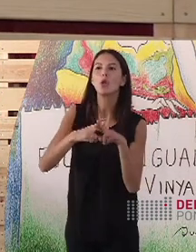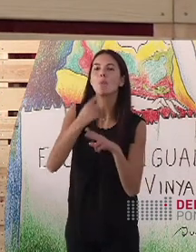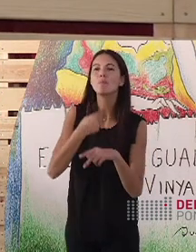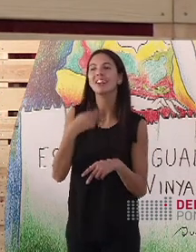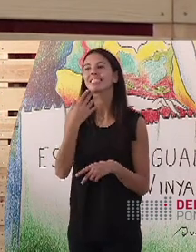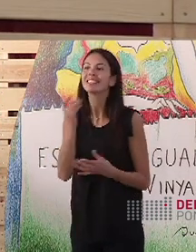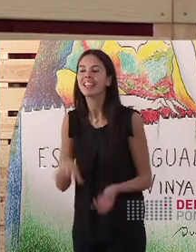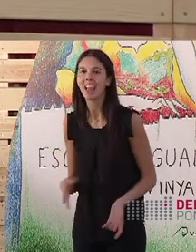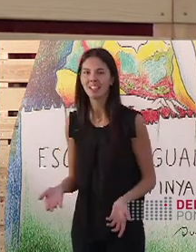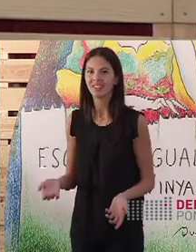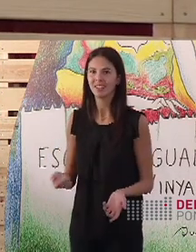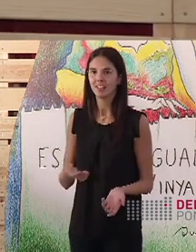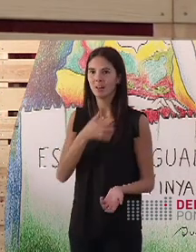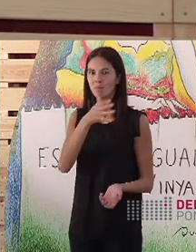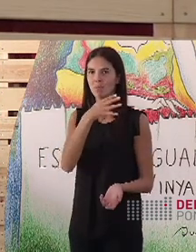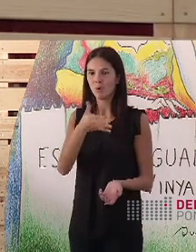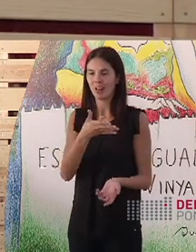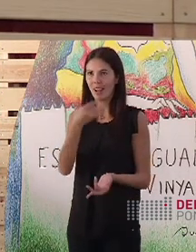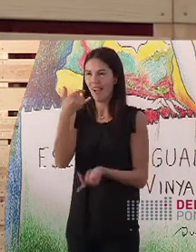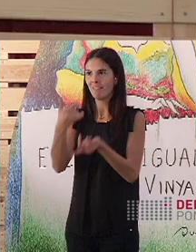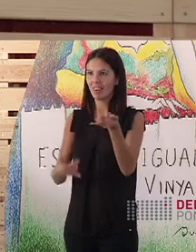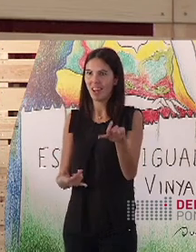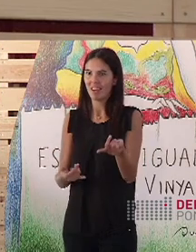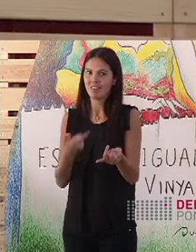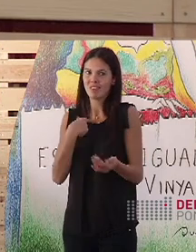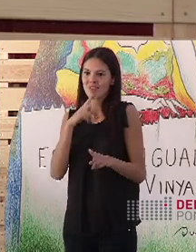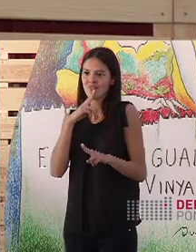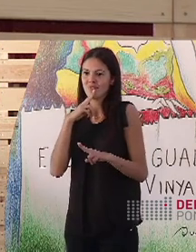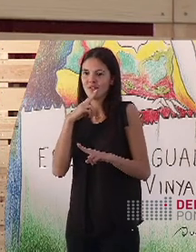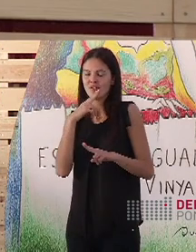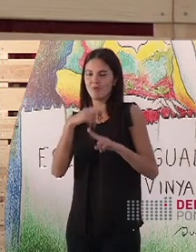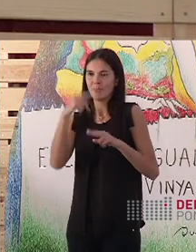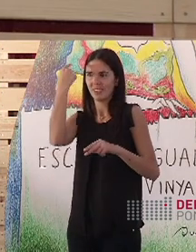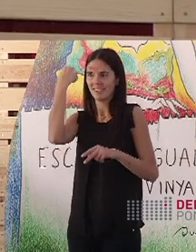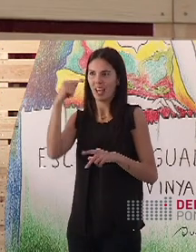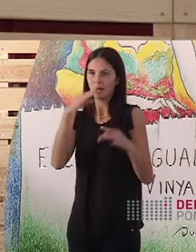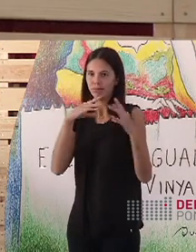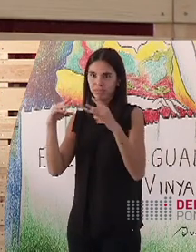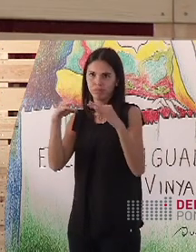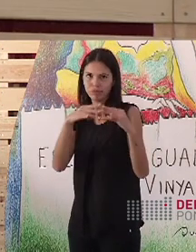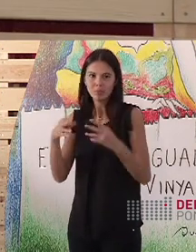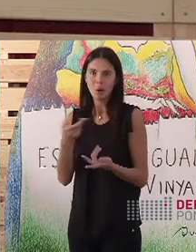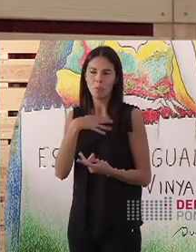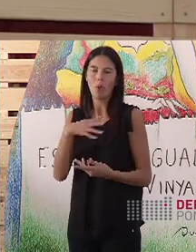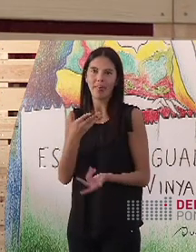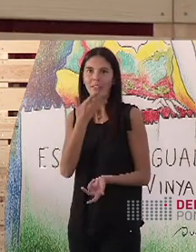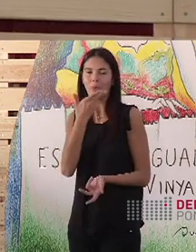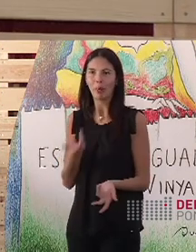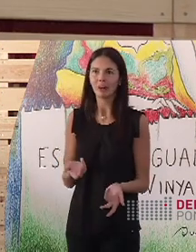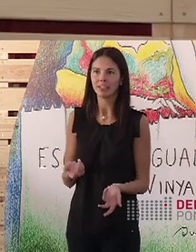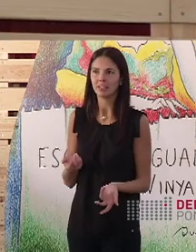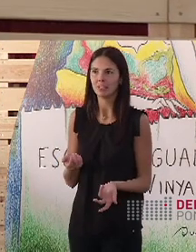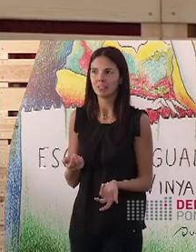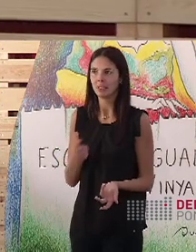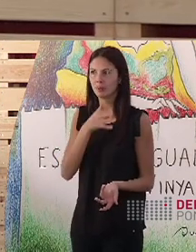sería reconocer, non, unha práctica que, bueno, entre eles podría ser, bueno, de feito